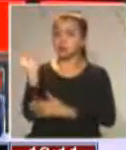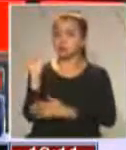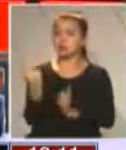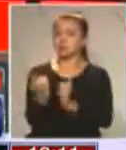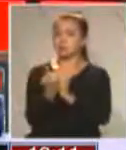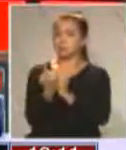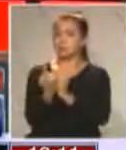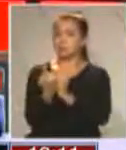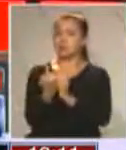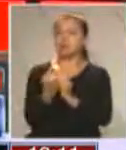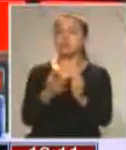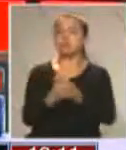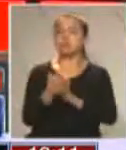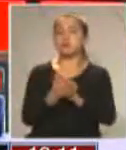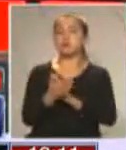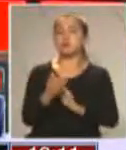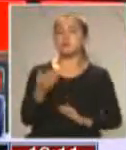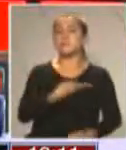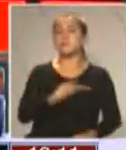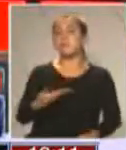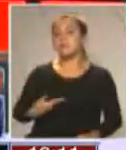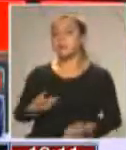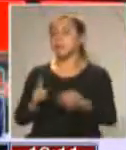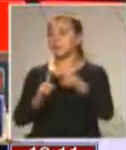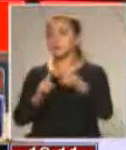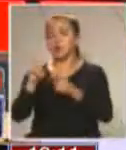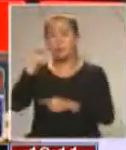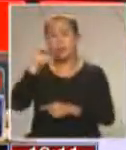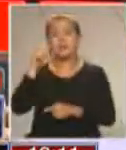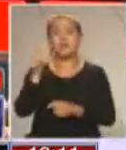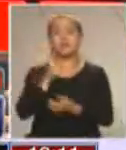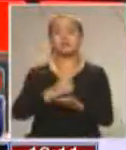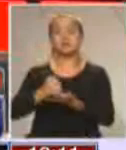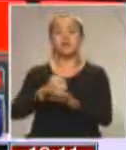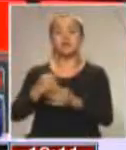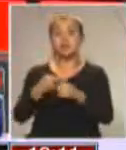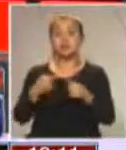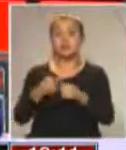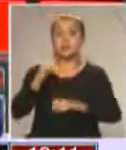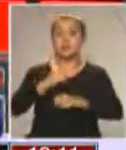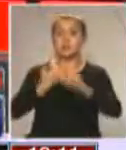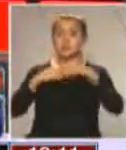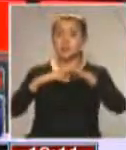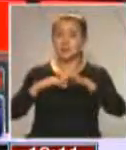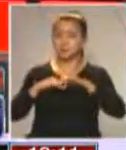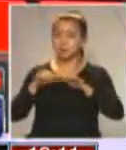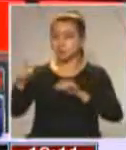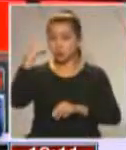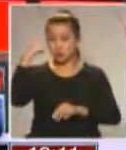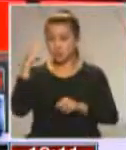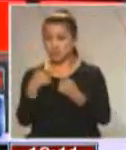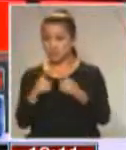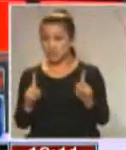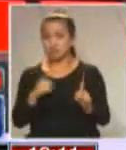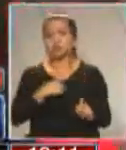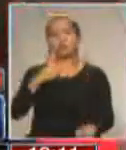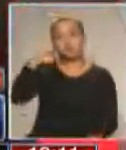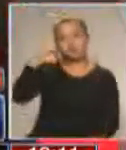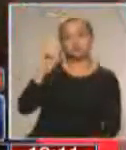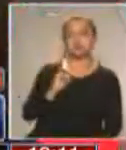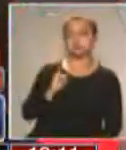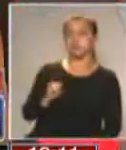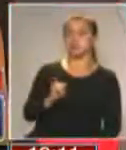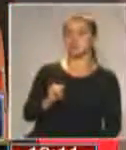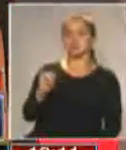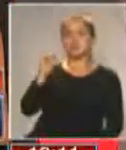sido solamente la nuera de la presidenta la que hubiese participado, recordemos que ella es la socia de esta empresa, ¿hubiese sido distinto, crees tú? Yo creo que sí. Estéticamente